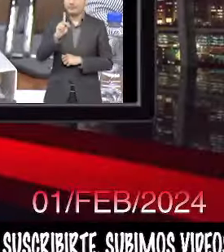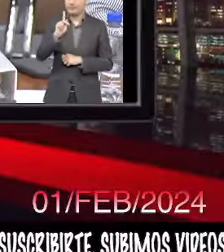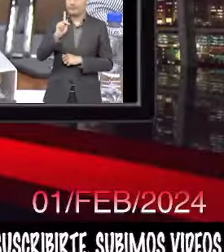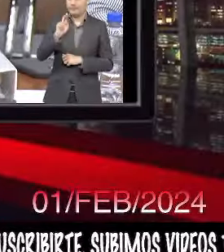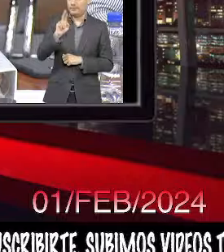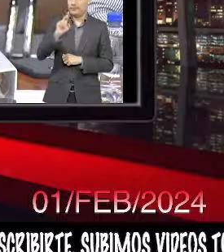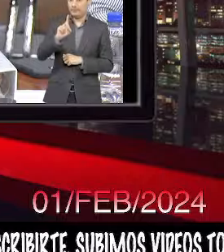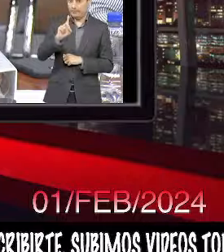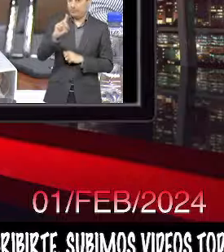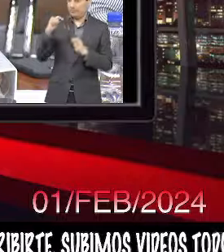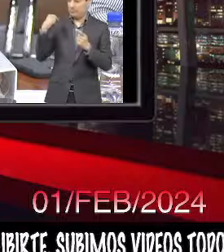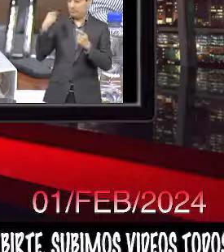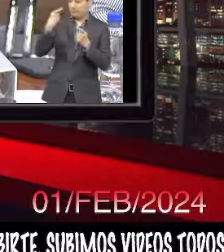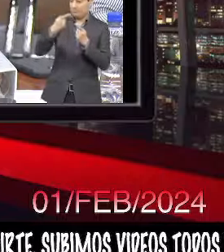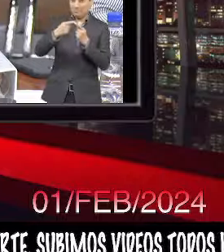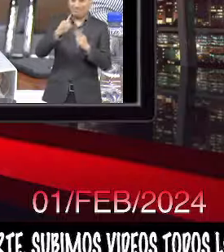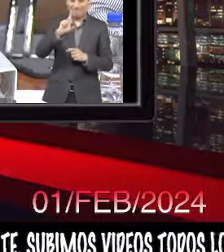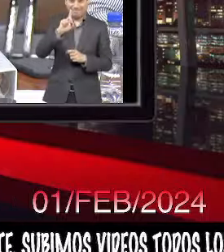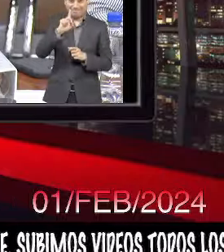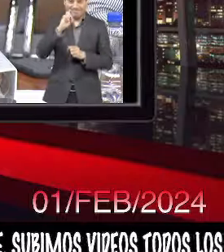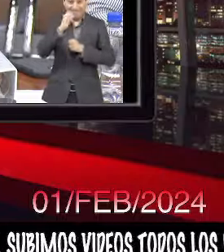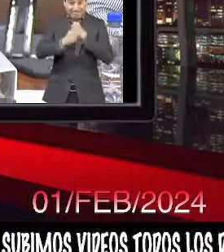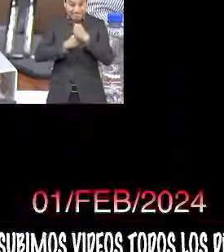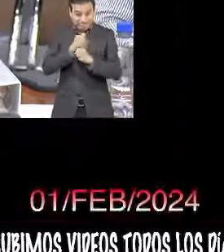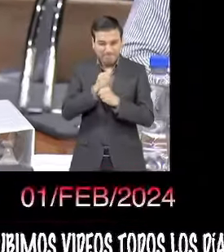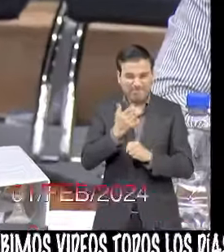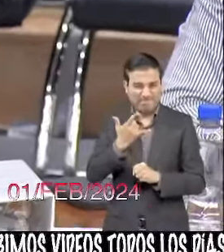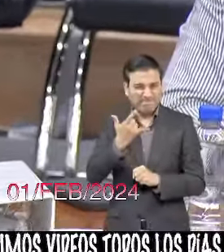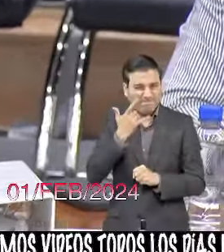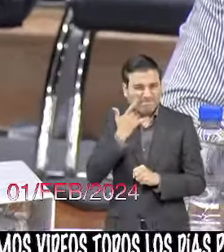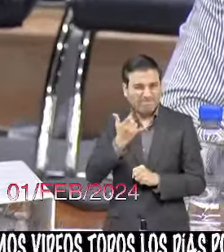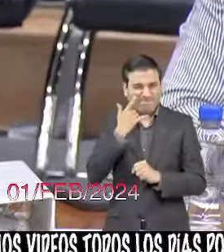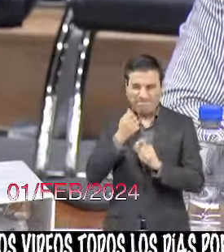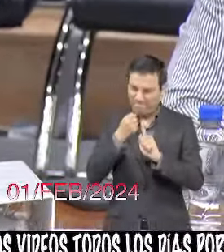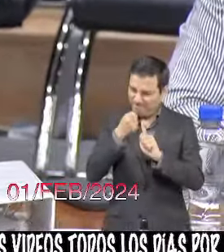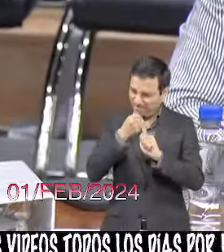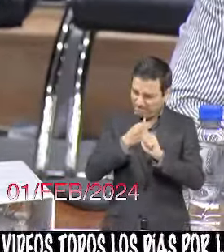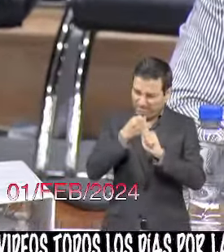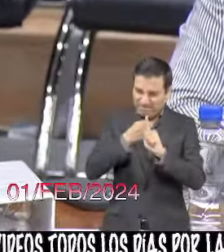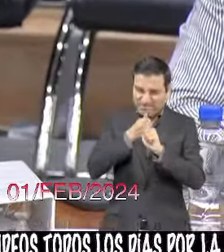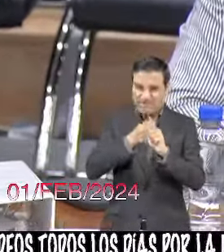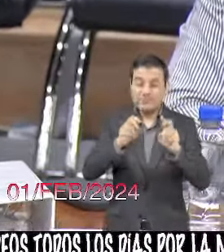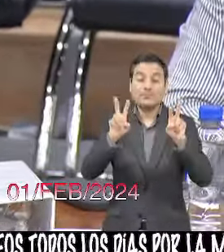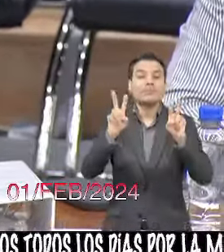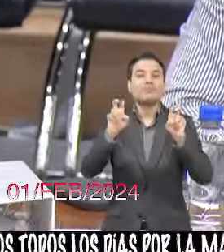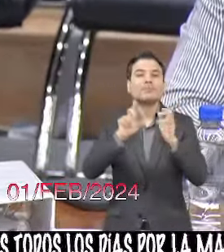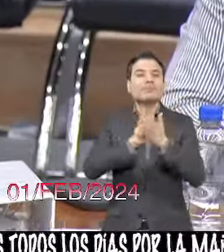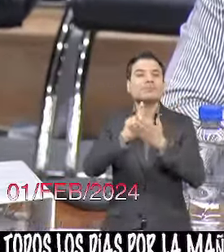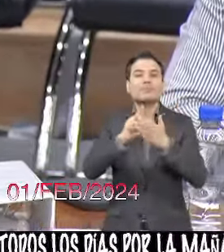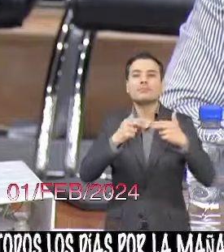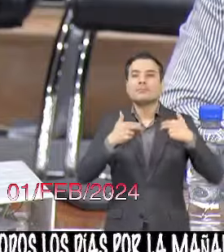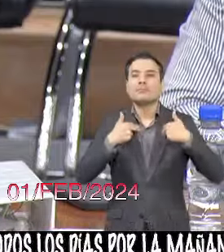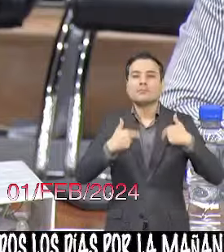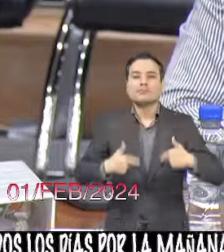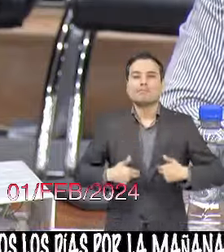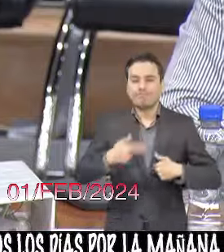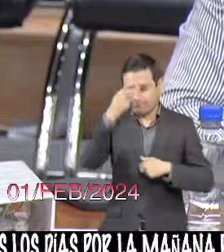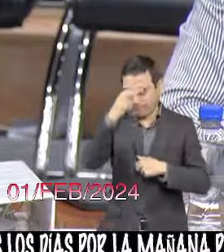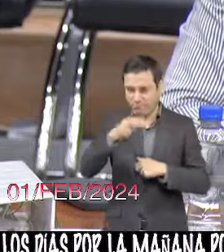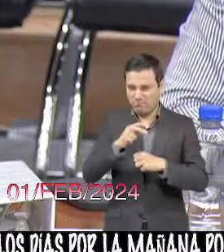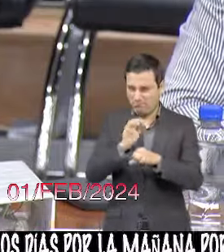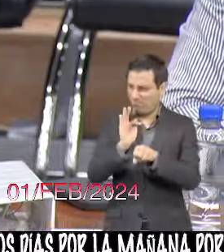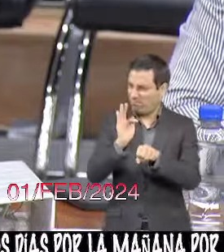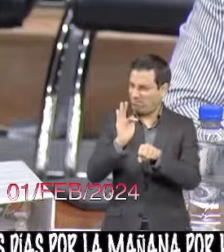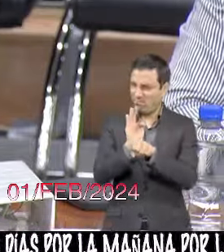su lucha, ha logrado avanzar en los derechos humanos y en los derechos fundamentales de las y los mexicanos.